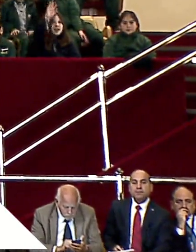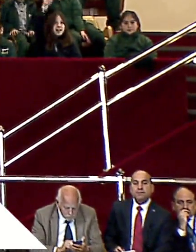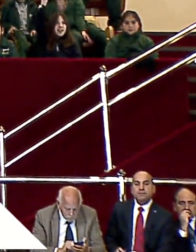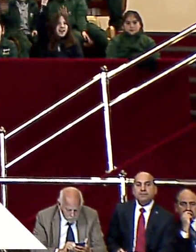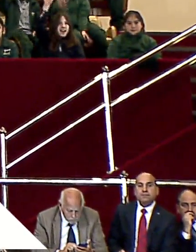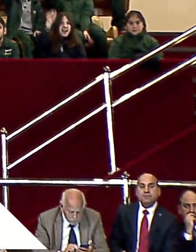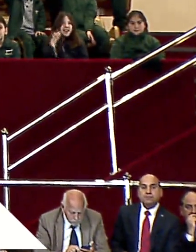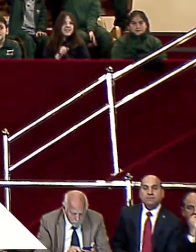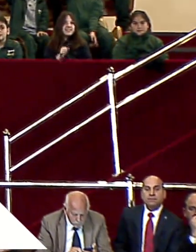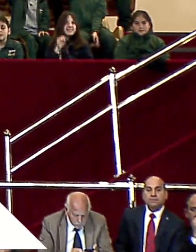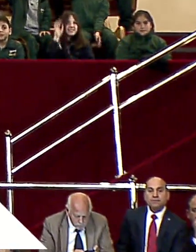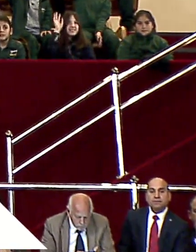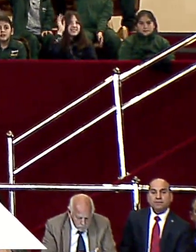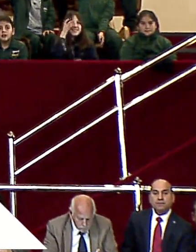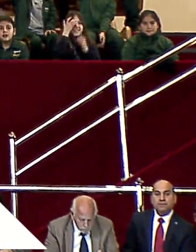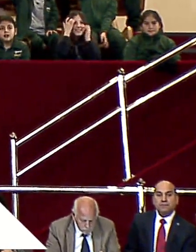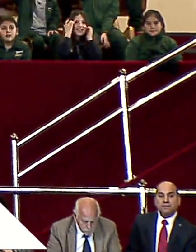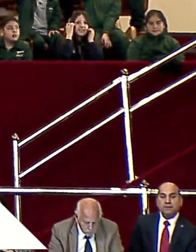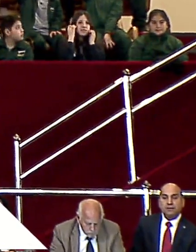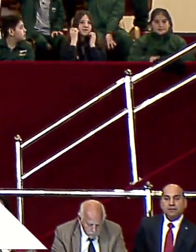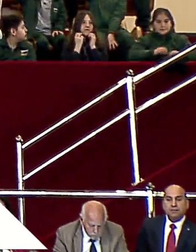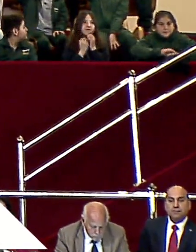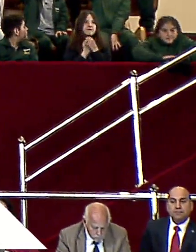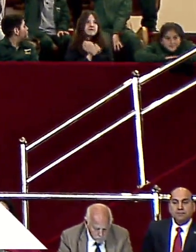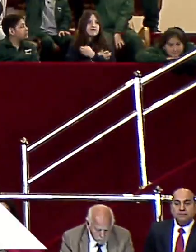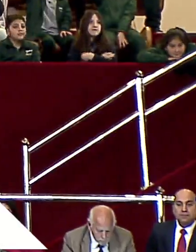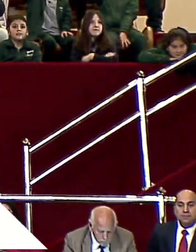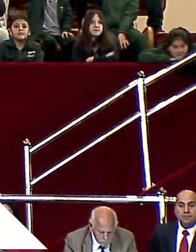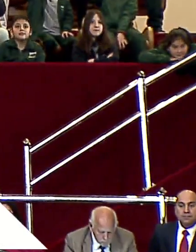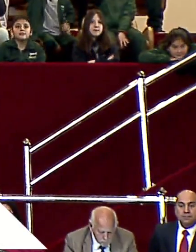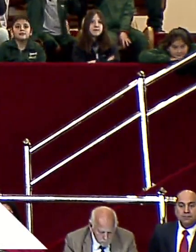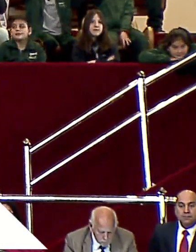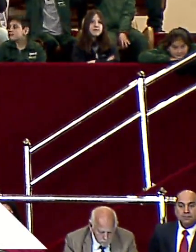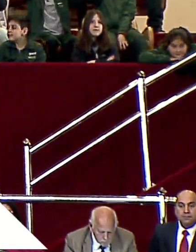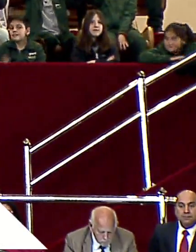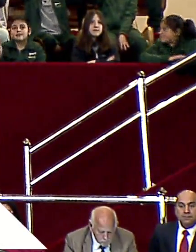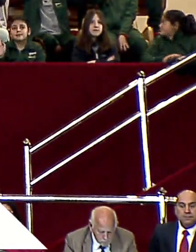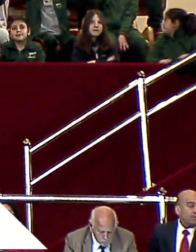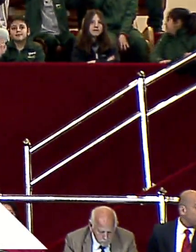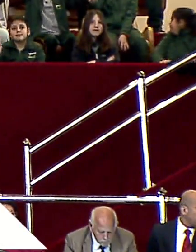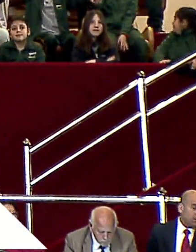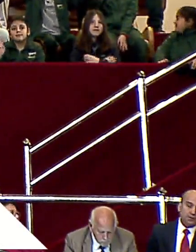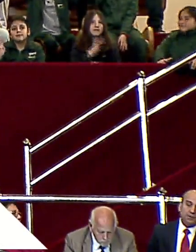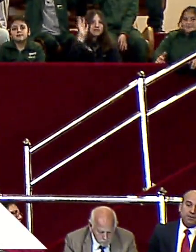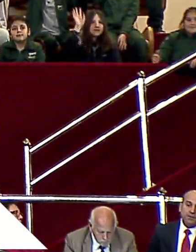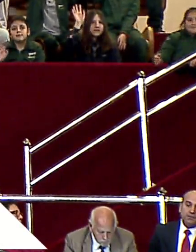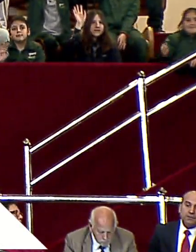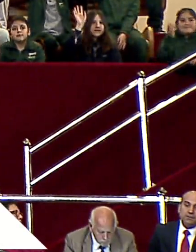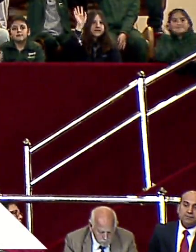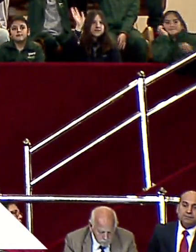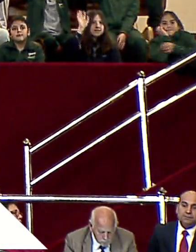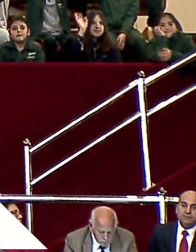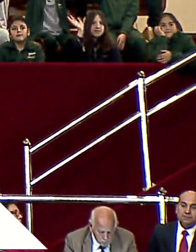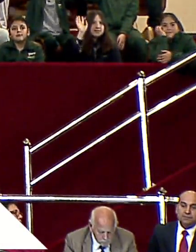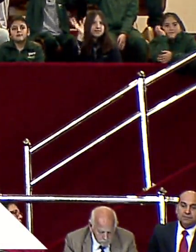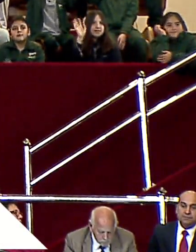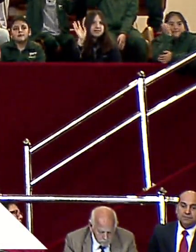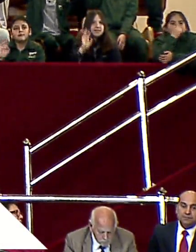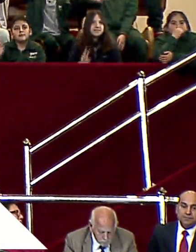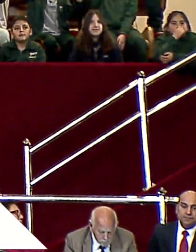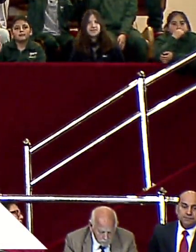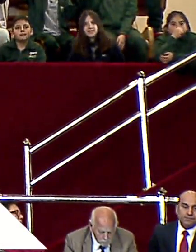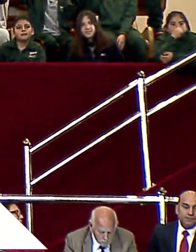felicitaciones los acompañan los docentes doña orientadora doña Josefina Manríquez Escobar la